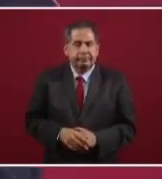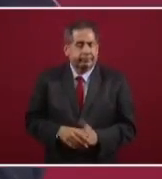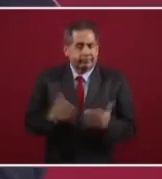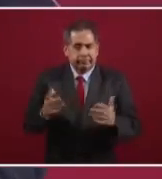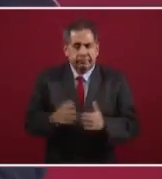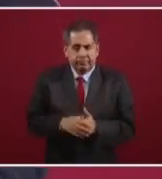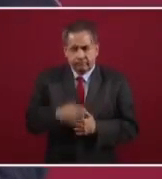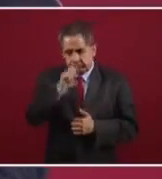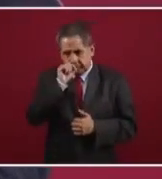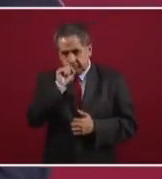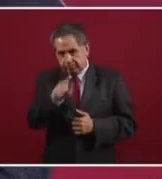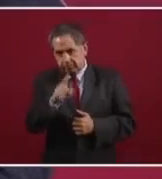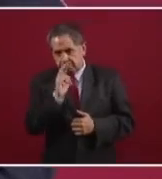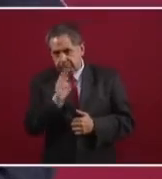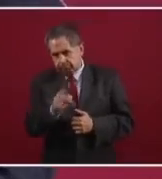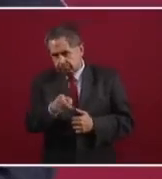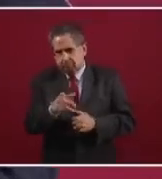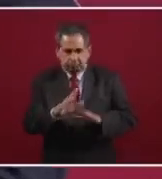Es un poco la respuesta.